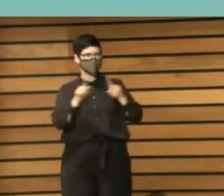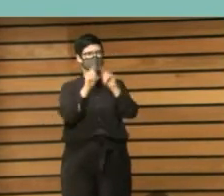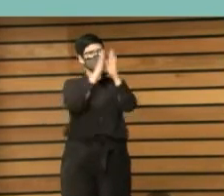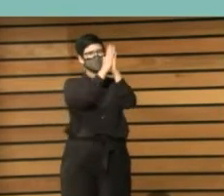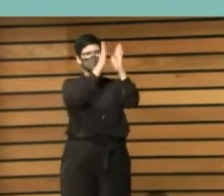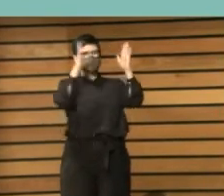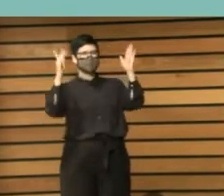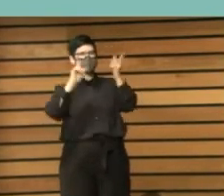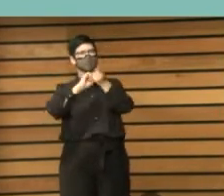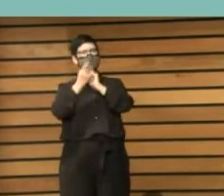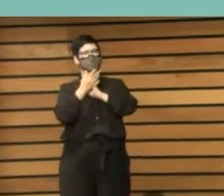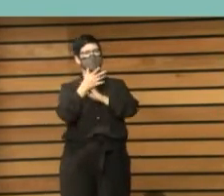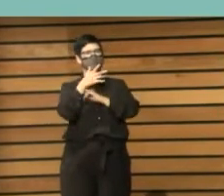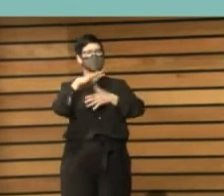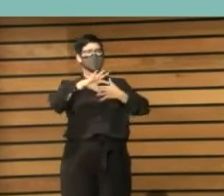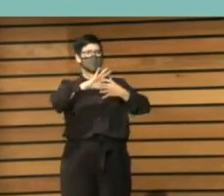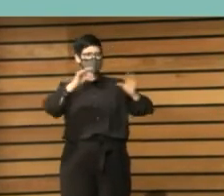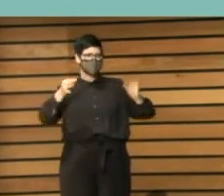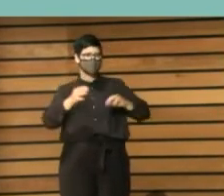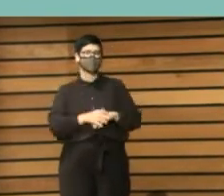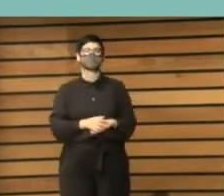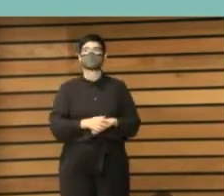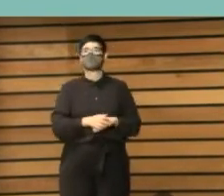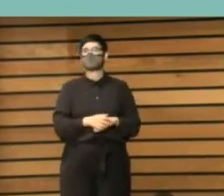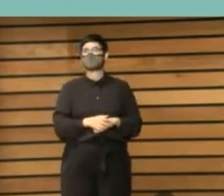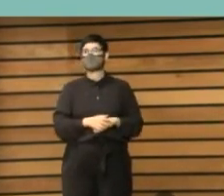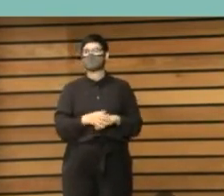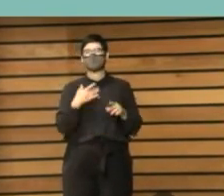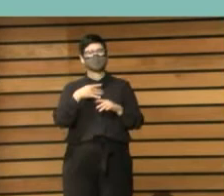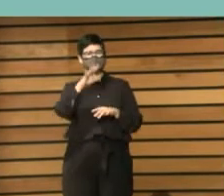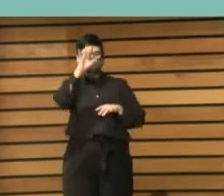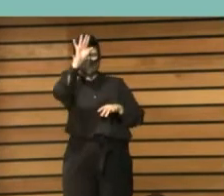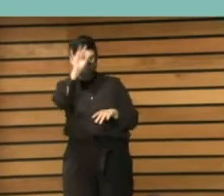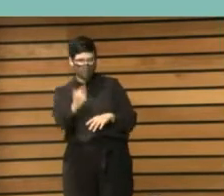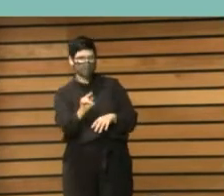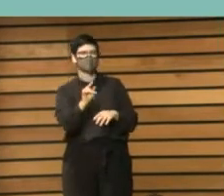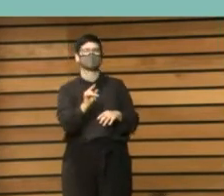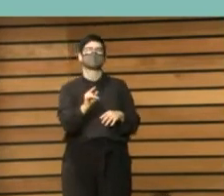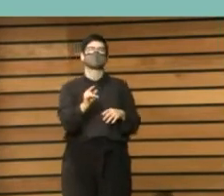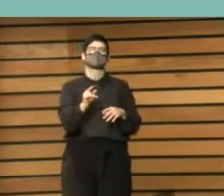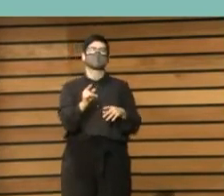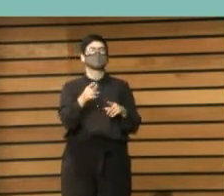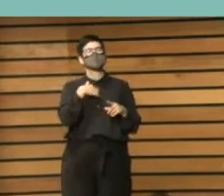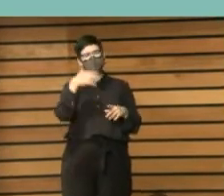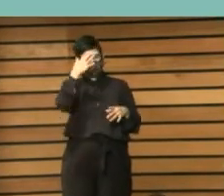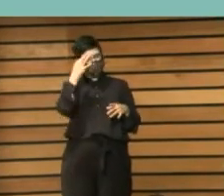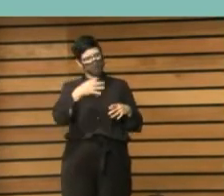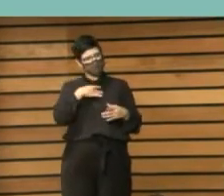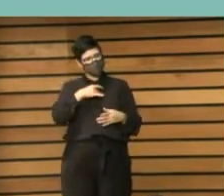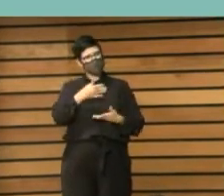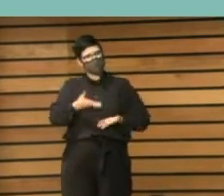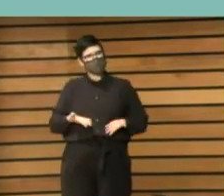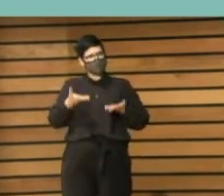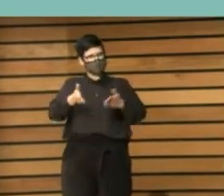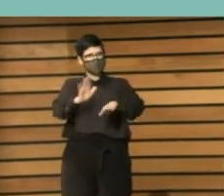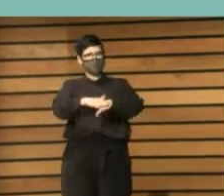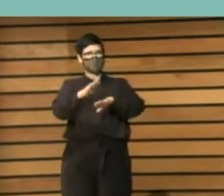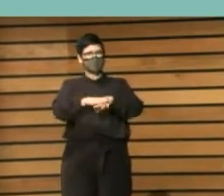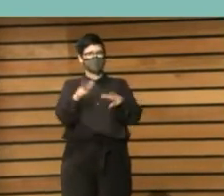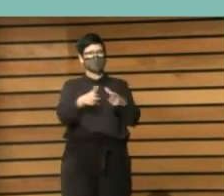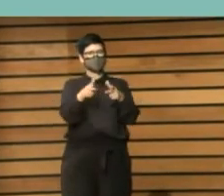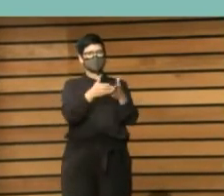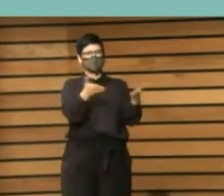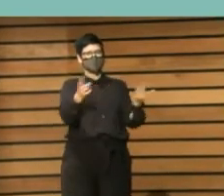vidas. Tampoco daba un sí rotundo, pero sí creo que se puede ayudar al cambio social desde las